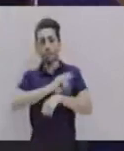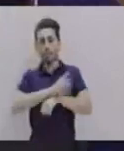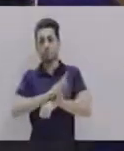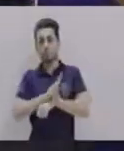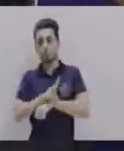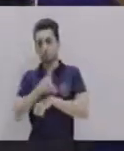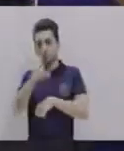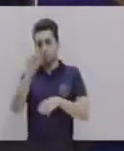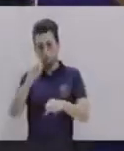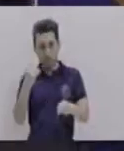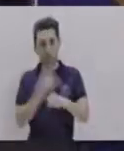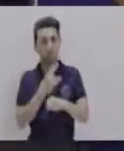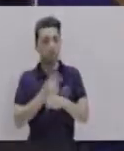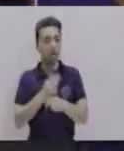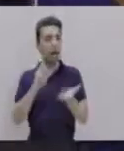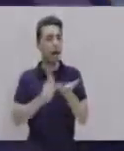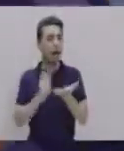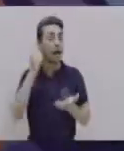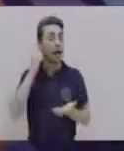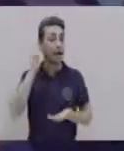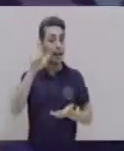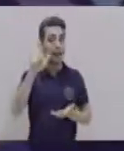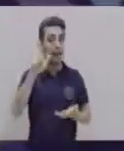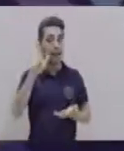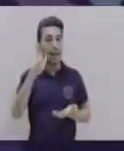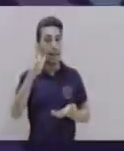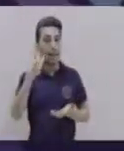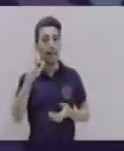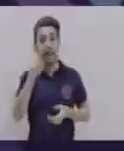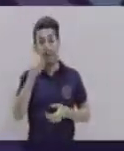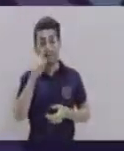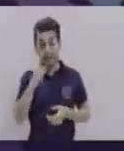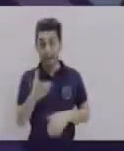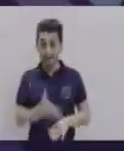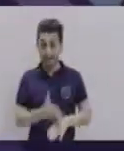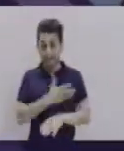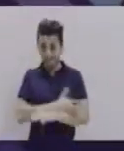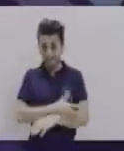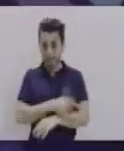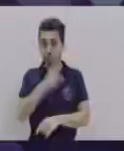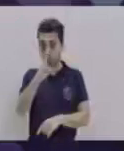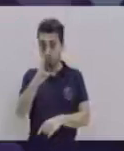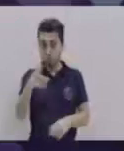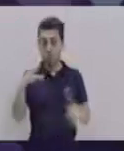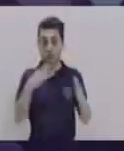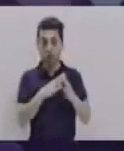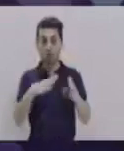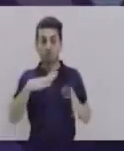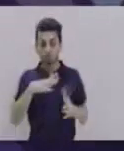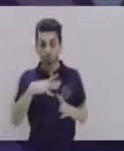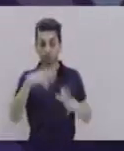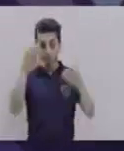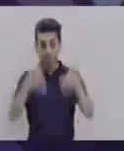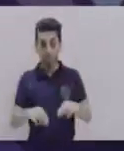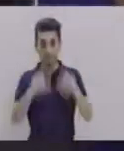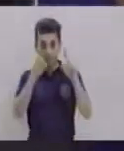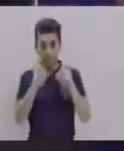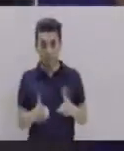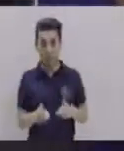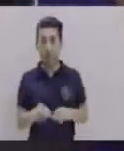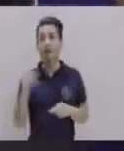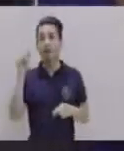puedes utilizar alcohol en gel. Antes de iniciar, si en casa hay una persona con